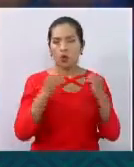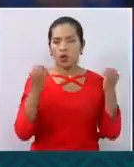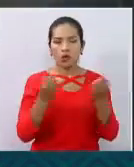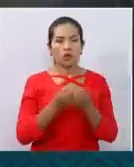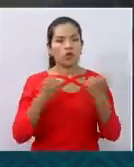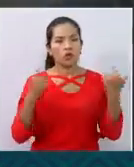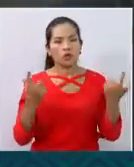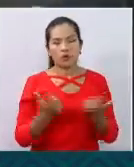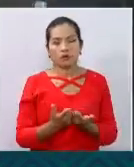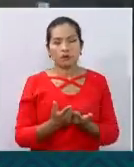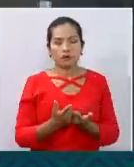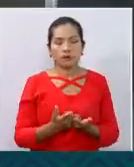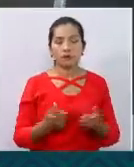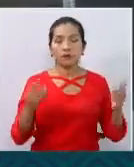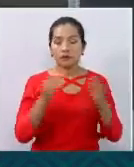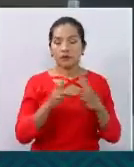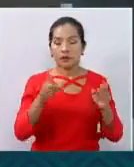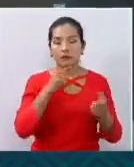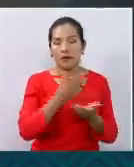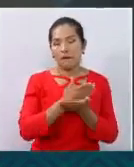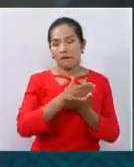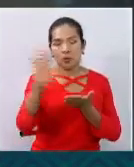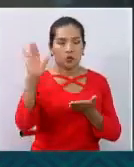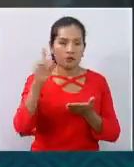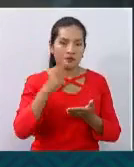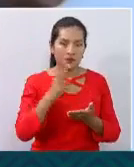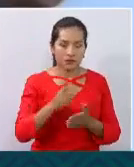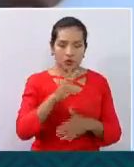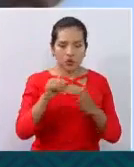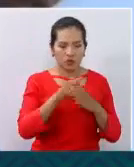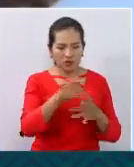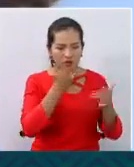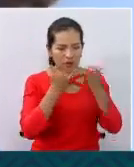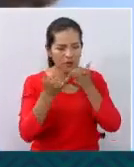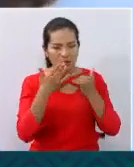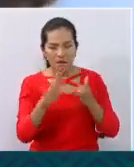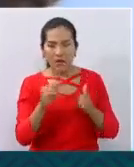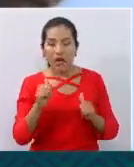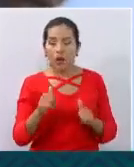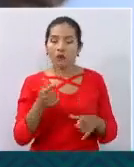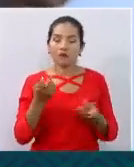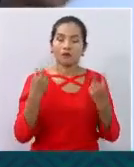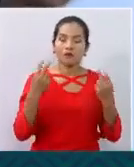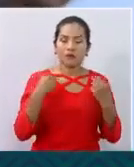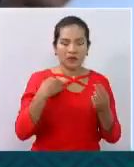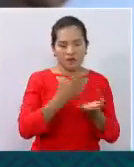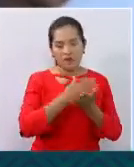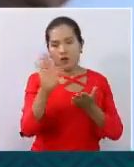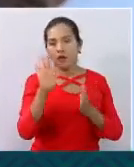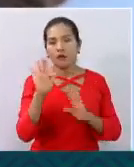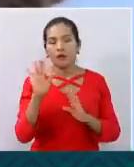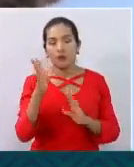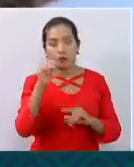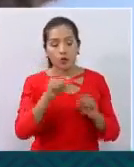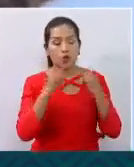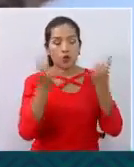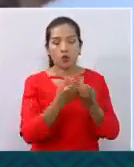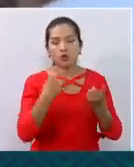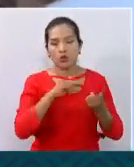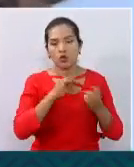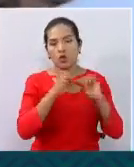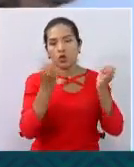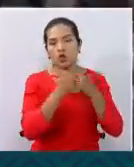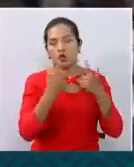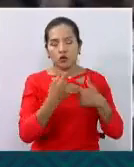sociales, lo que van a ser expulsados de una patada de estos pelambaibas oportunistas, van a ser ellos, porque los dueños del instrumento somos las